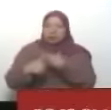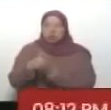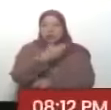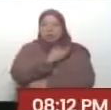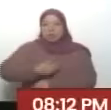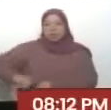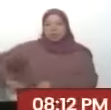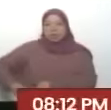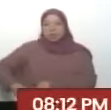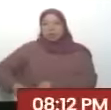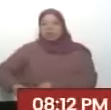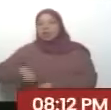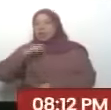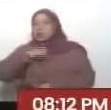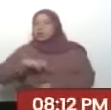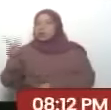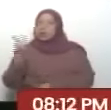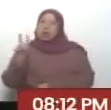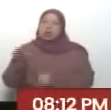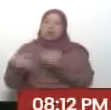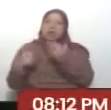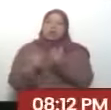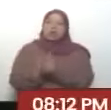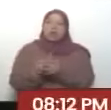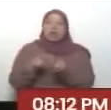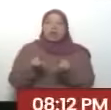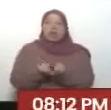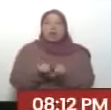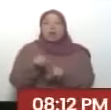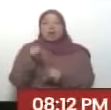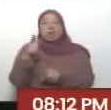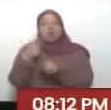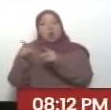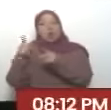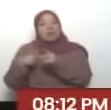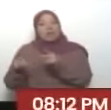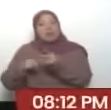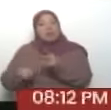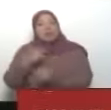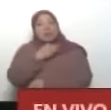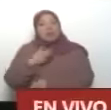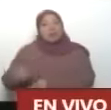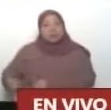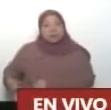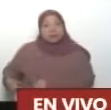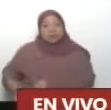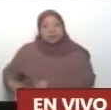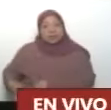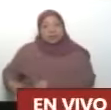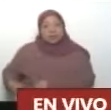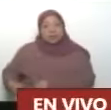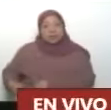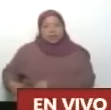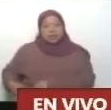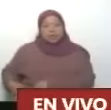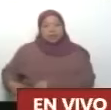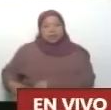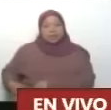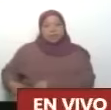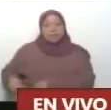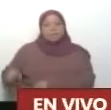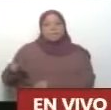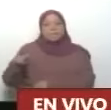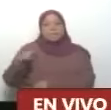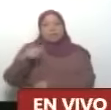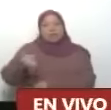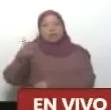Angarita, pasando por Marcos Pérez Jiménez, Rómulo Betancur, Raúl Leoni, Rafael Caldera, Carlos Andrés Pérez,